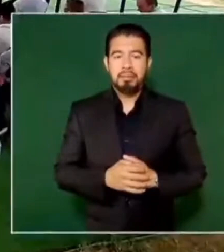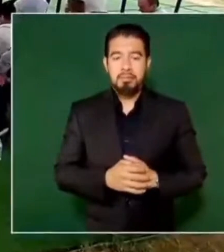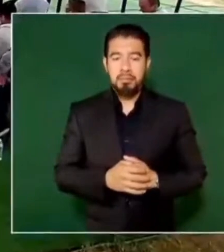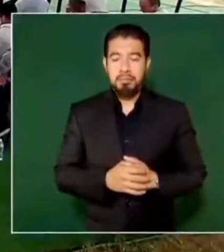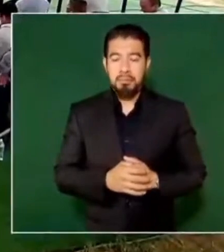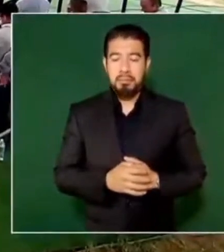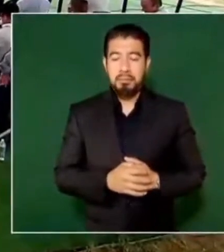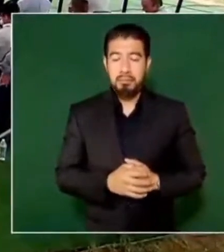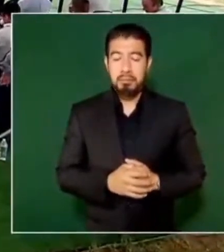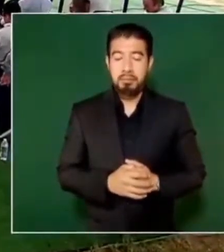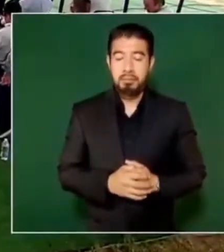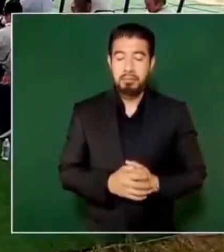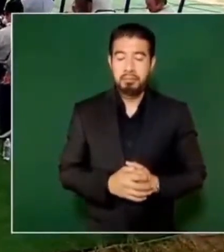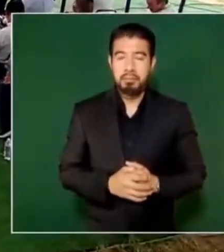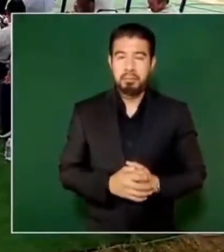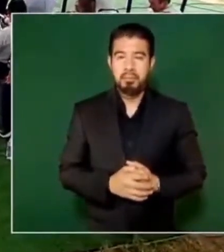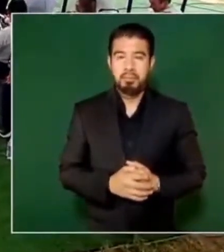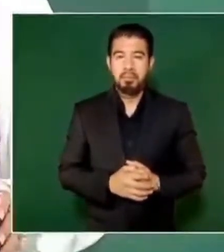Son